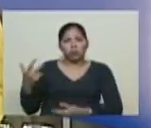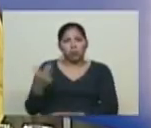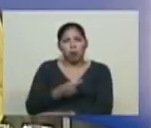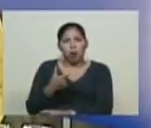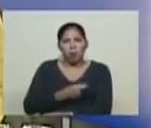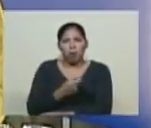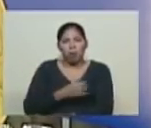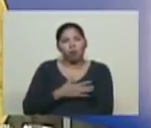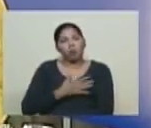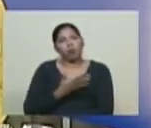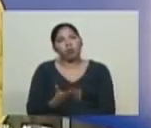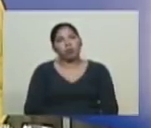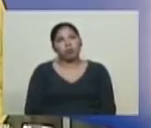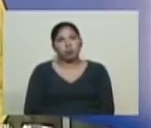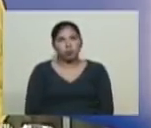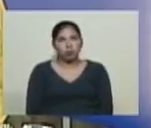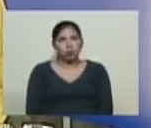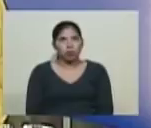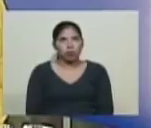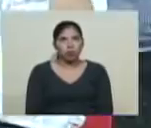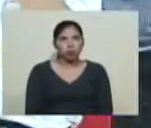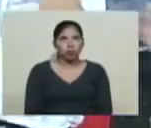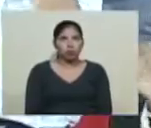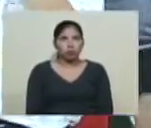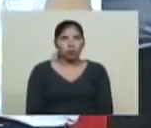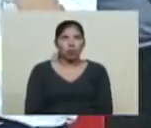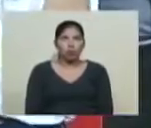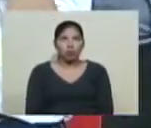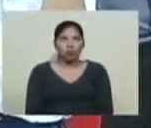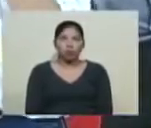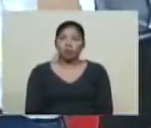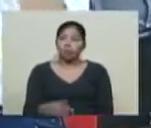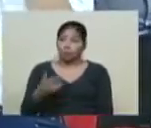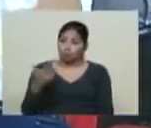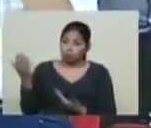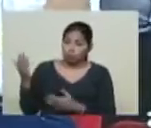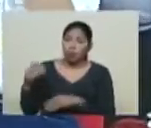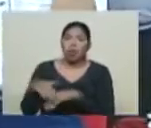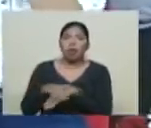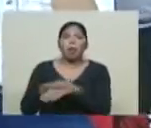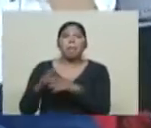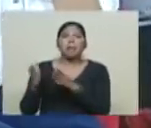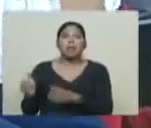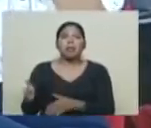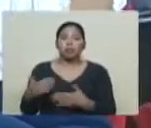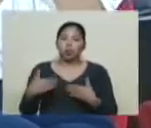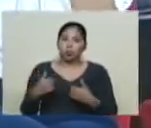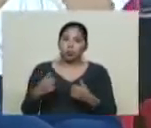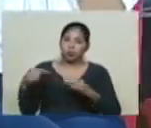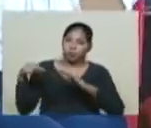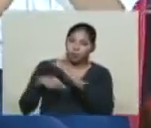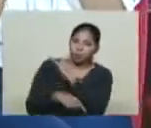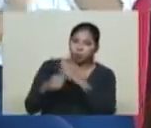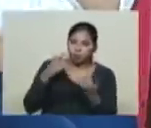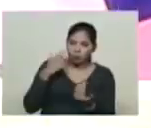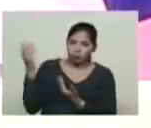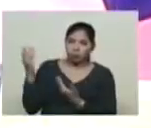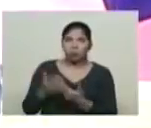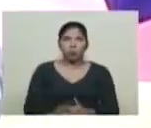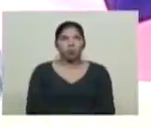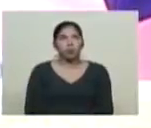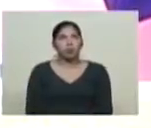todas. Compañero ministro Luis López, por favor, vamos a ampliar información para nuestro pueblo. Así es, presidente.